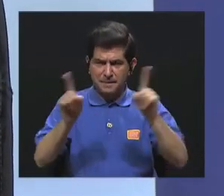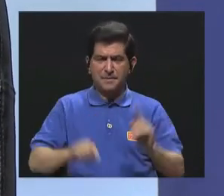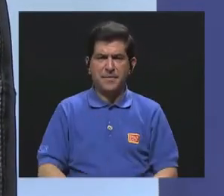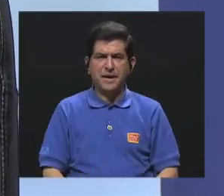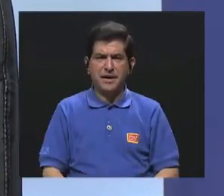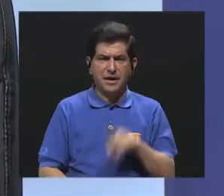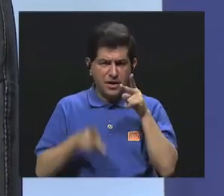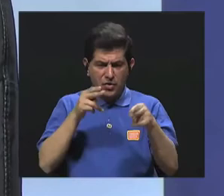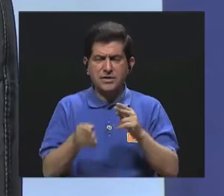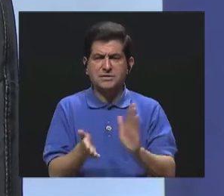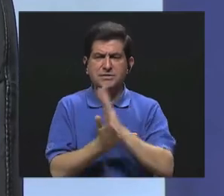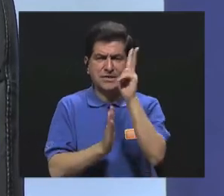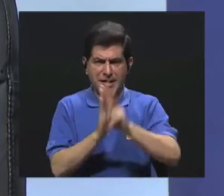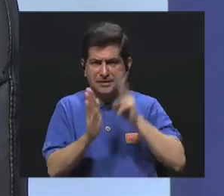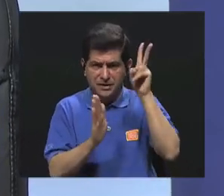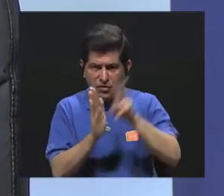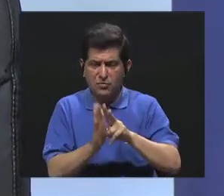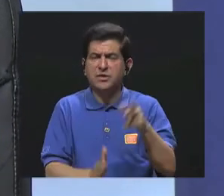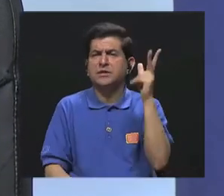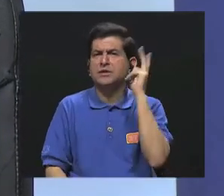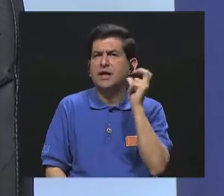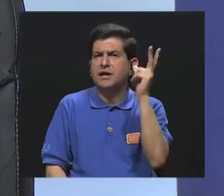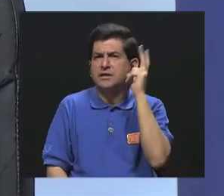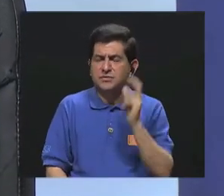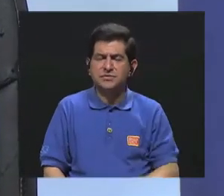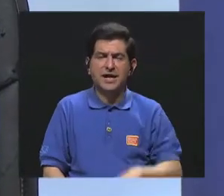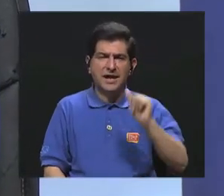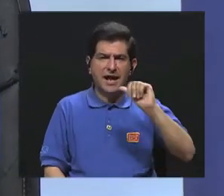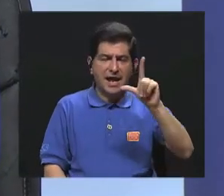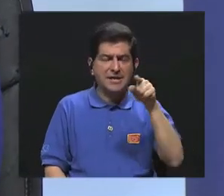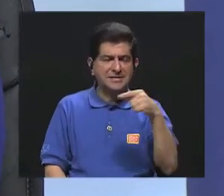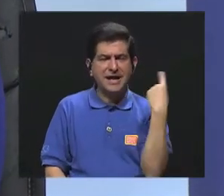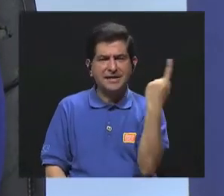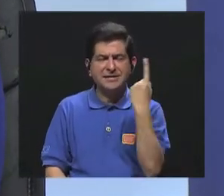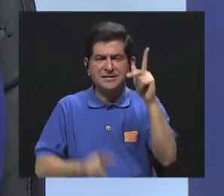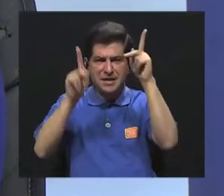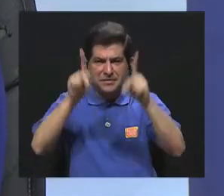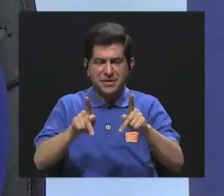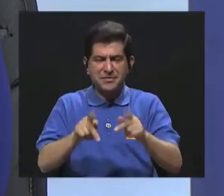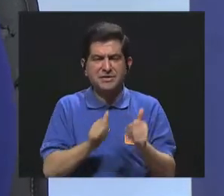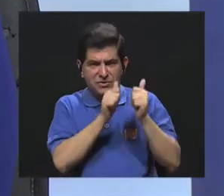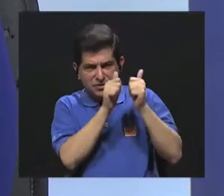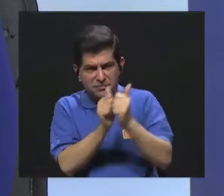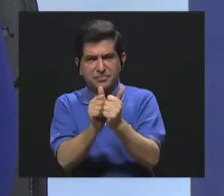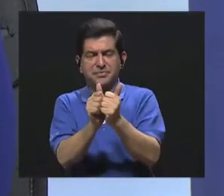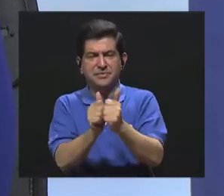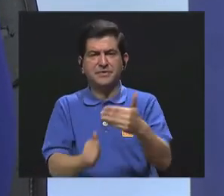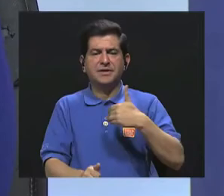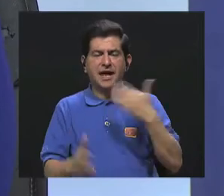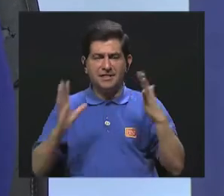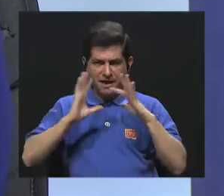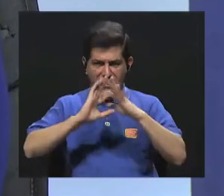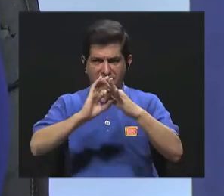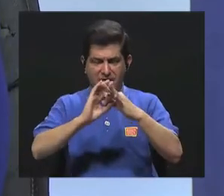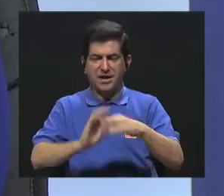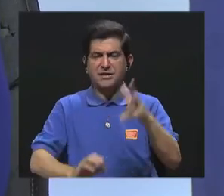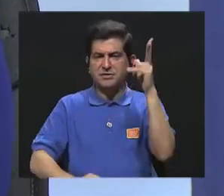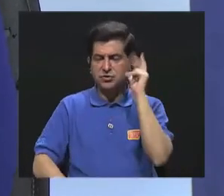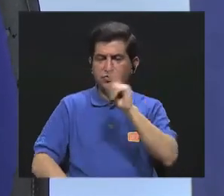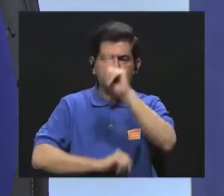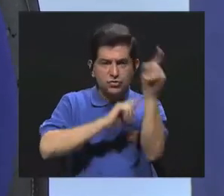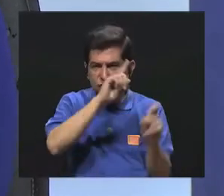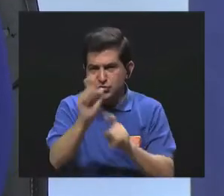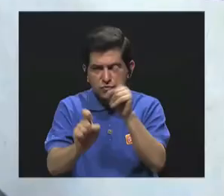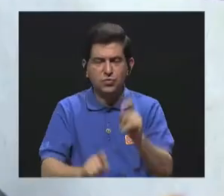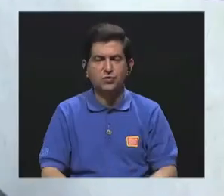del documental en sí, escuchamos a Alessandra siempre ahí como un personaje más que es la que tiene la relación, que se escuchan sus